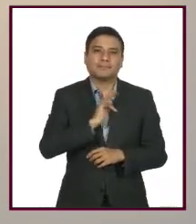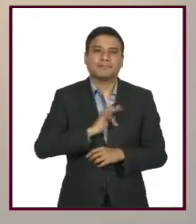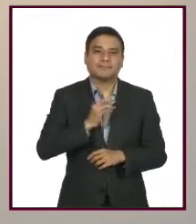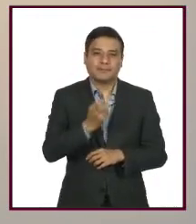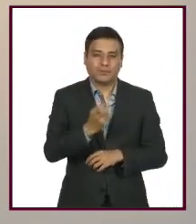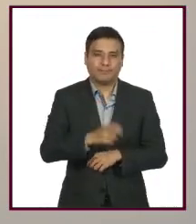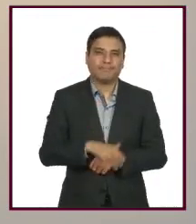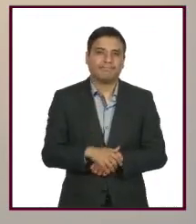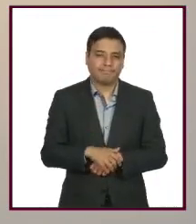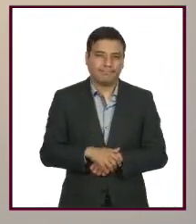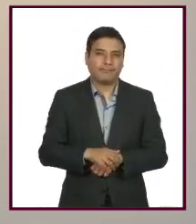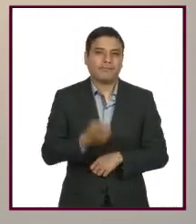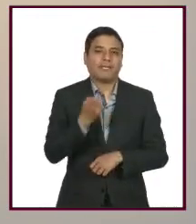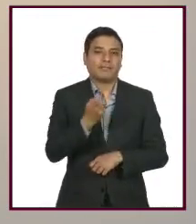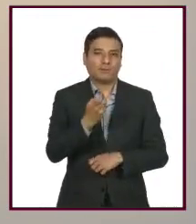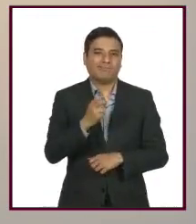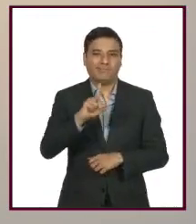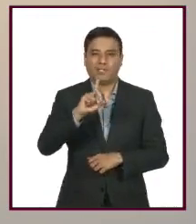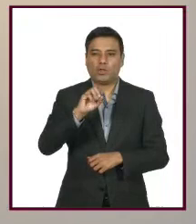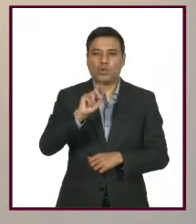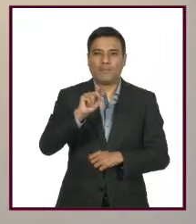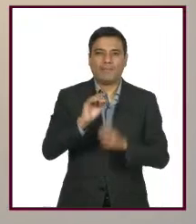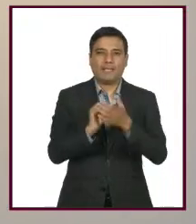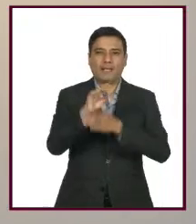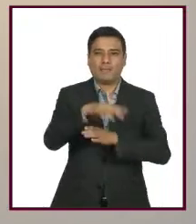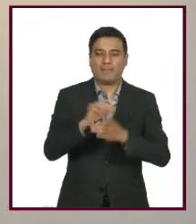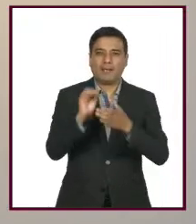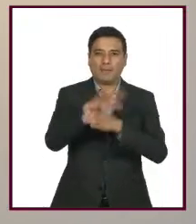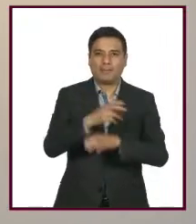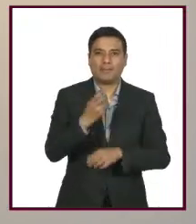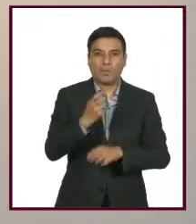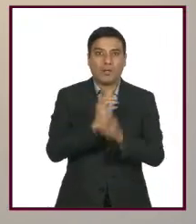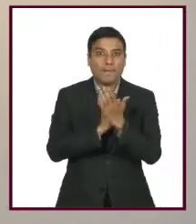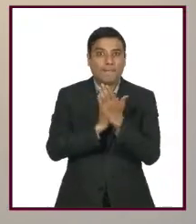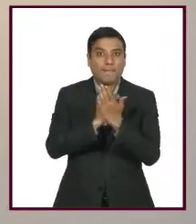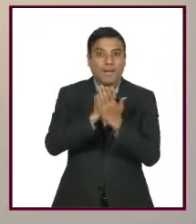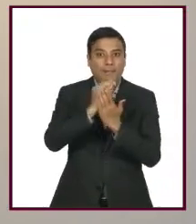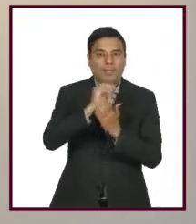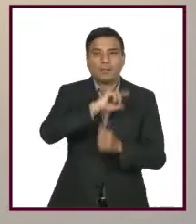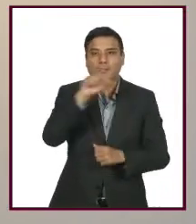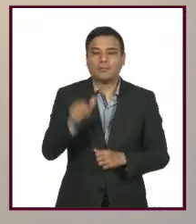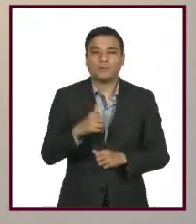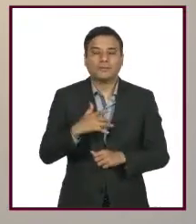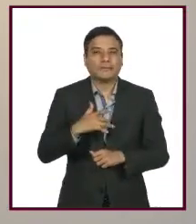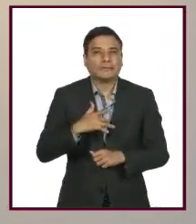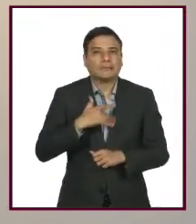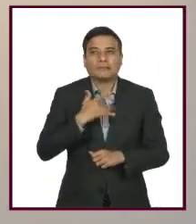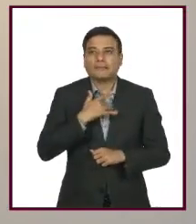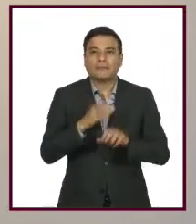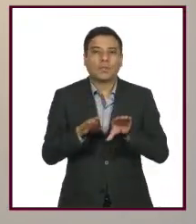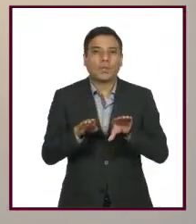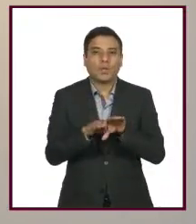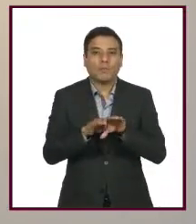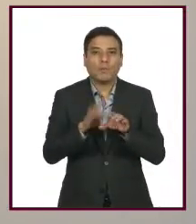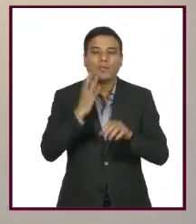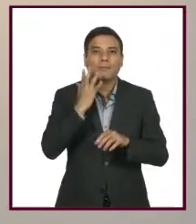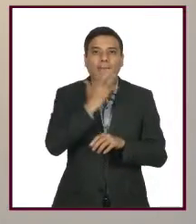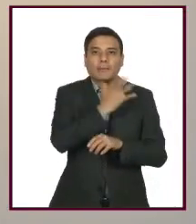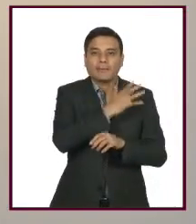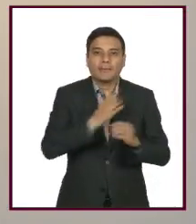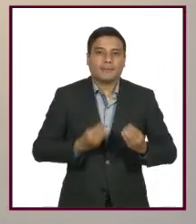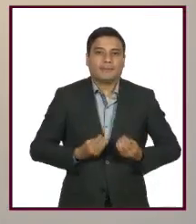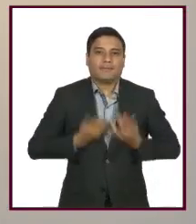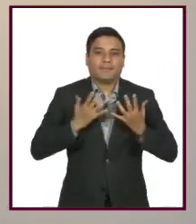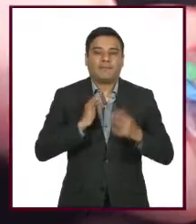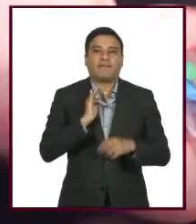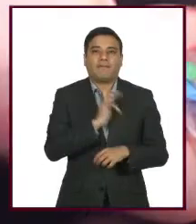este mecanismo de liberación de dopamina, aumento de su nivel, que hace estas sensaciones inmediatas de placer y de euforia. Y de ahí se genera